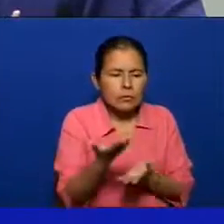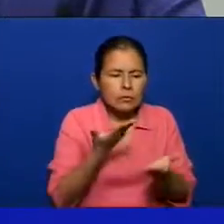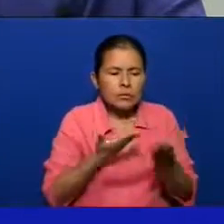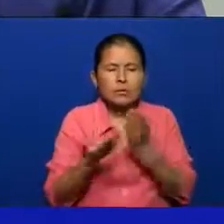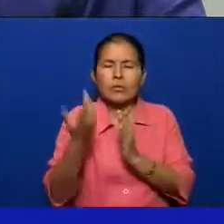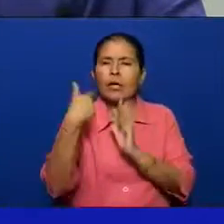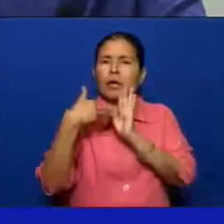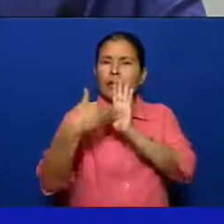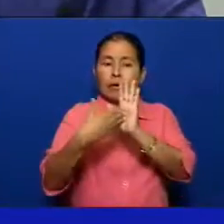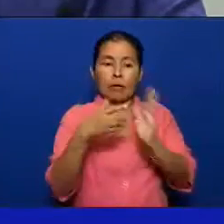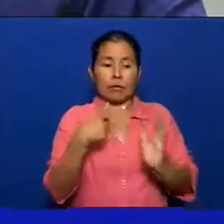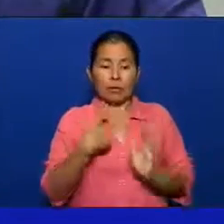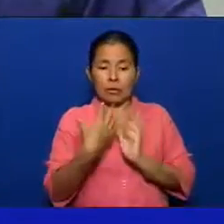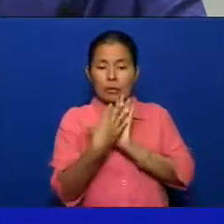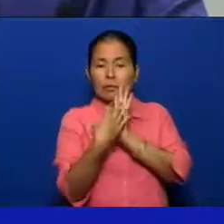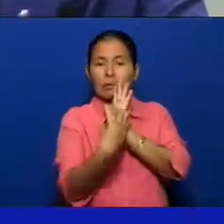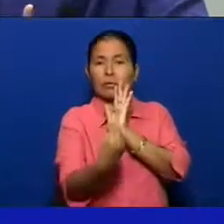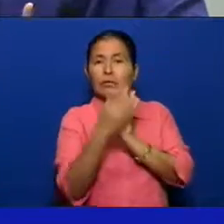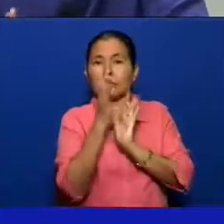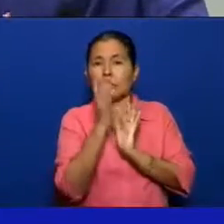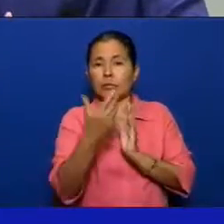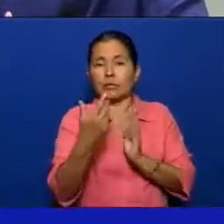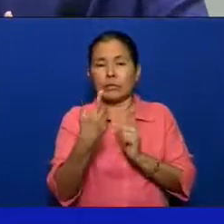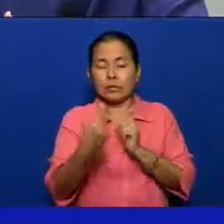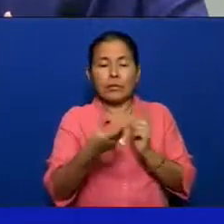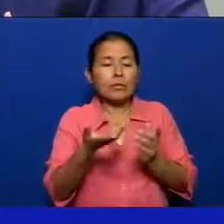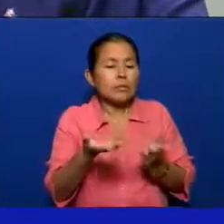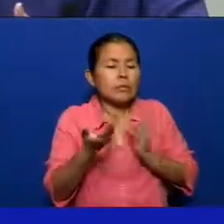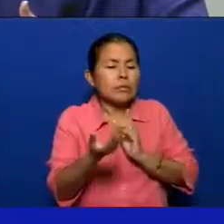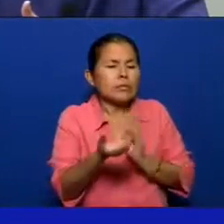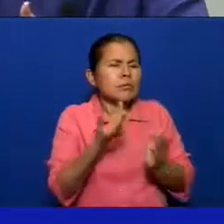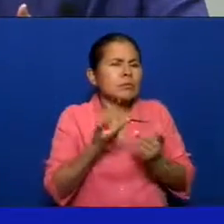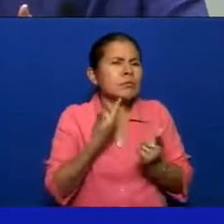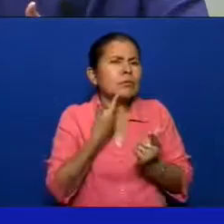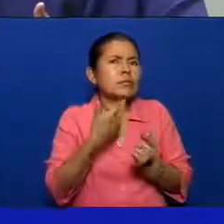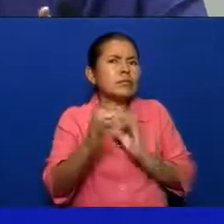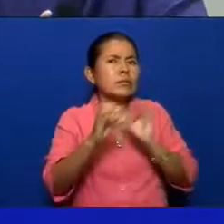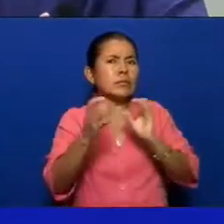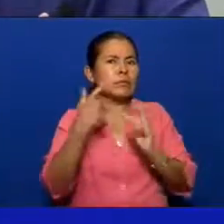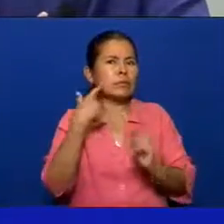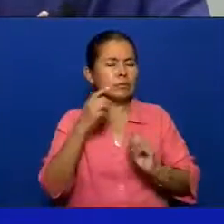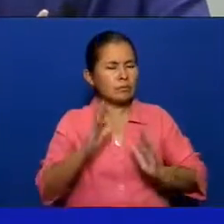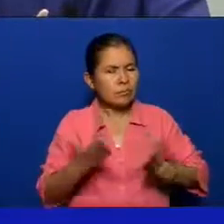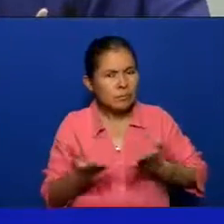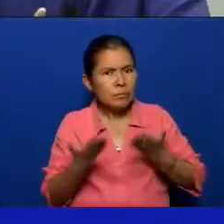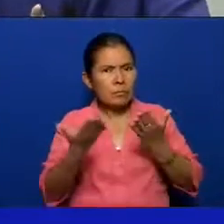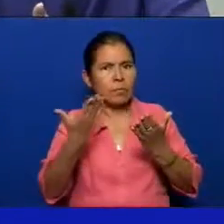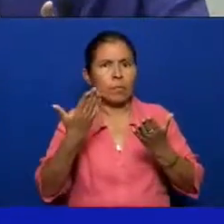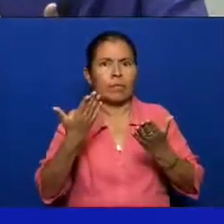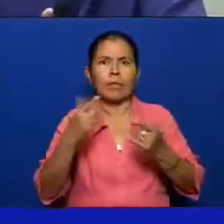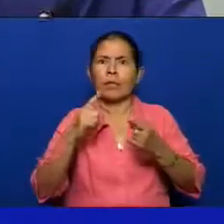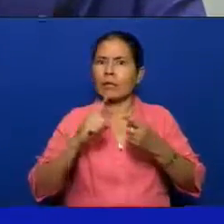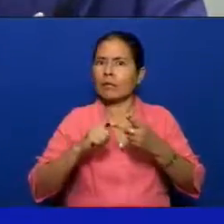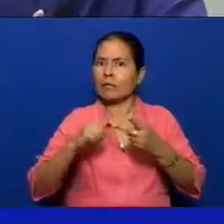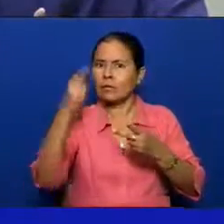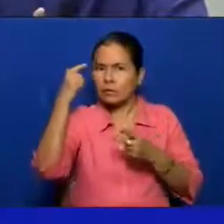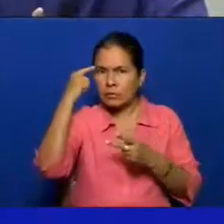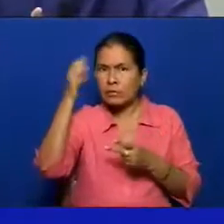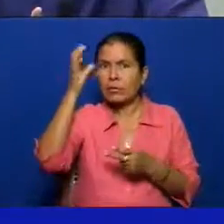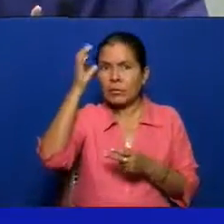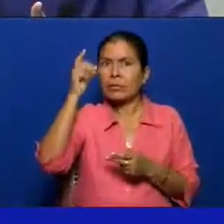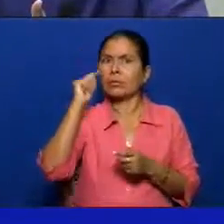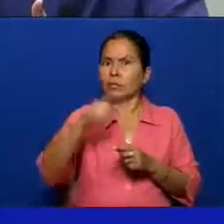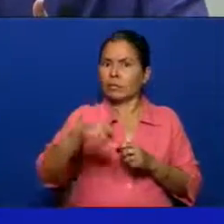el ejemplo, la empatía, la escucha, la motivación, el creer en